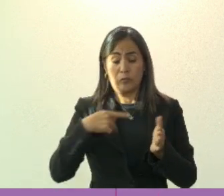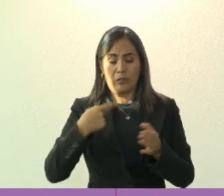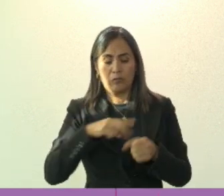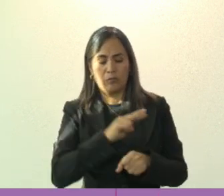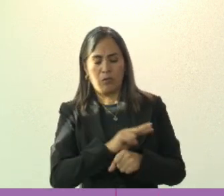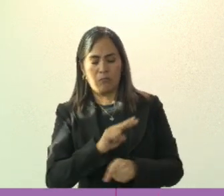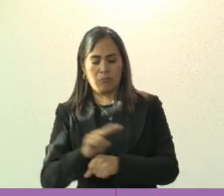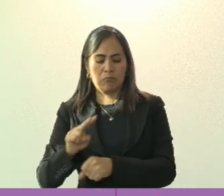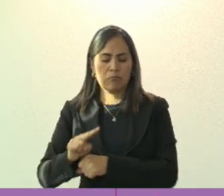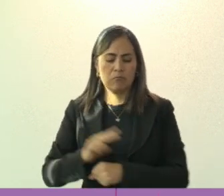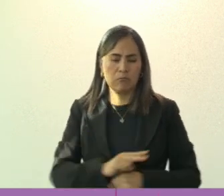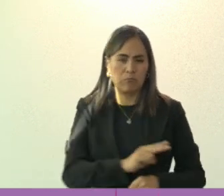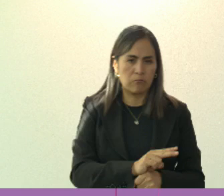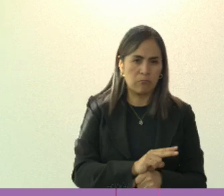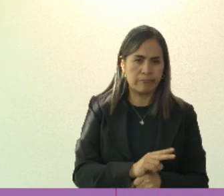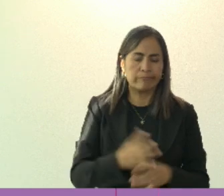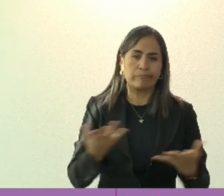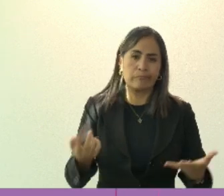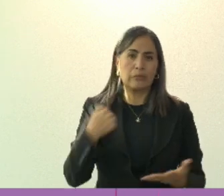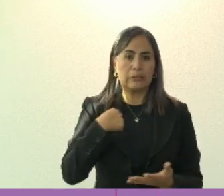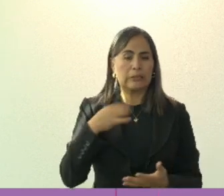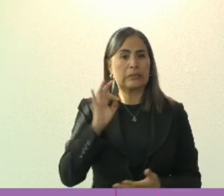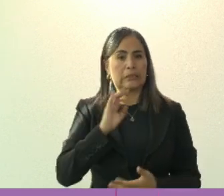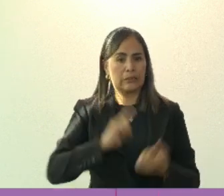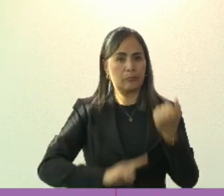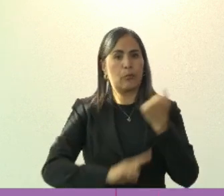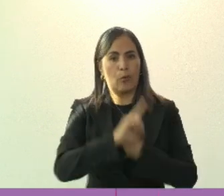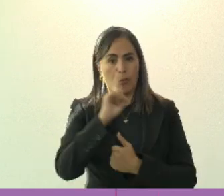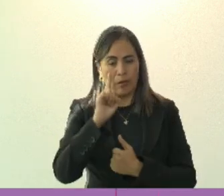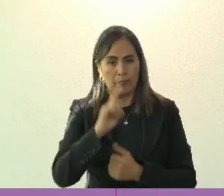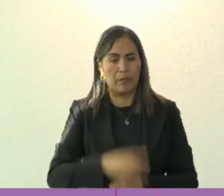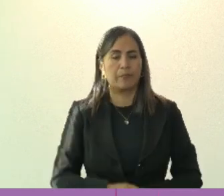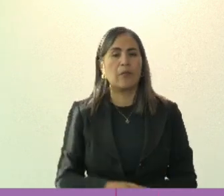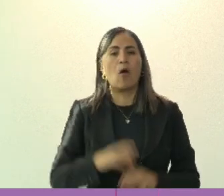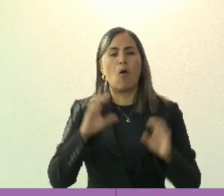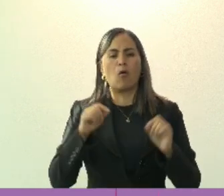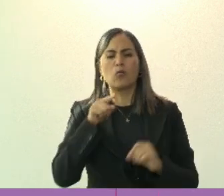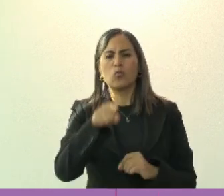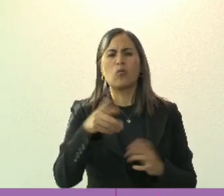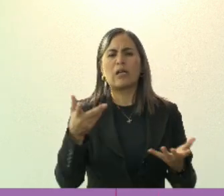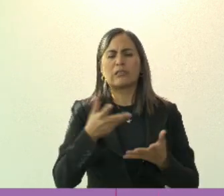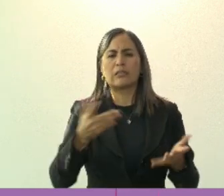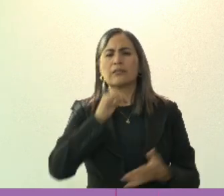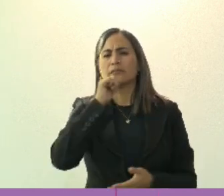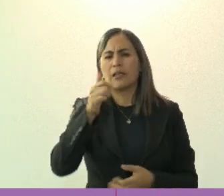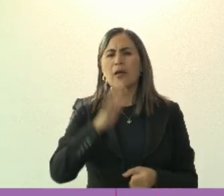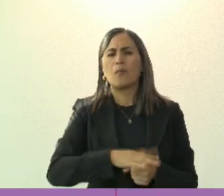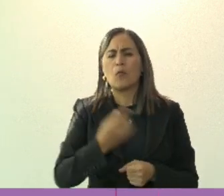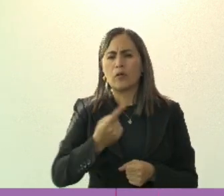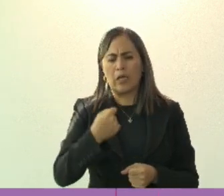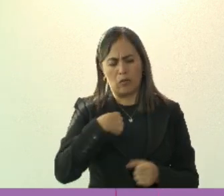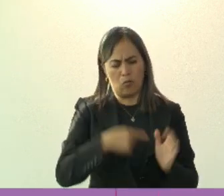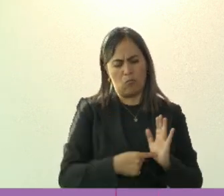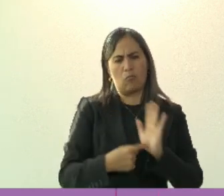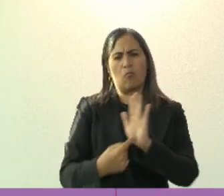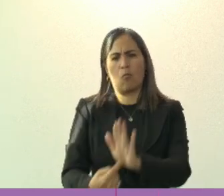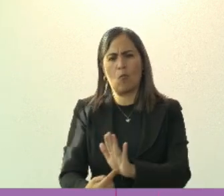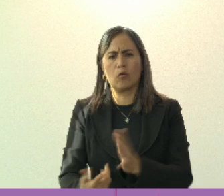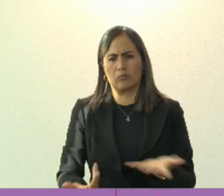¿qué va a pasar? Seguramente voy a tener un problema. O tener que justificar por qué no lo hice. Y todo